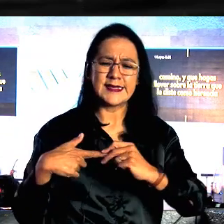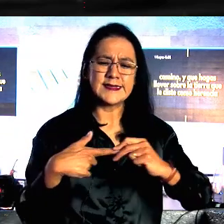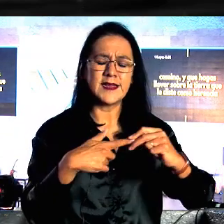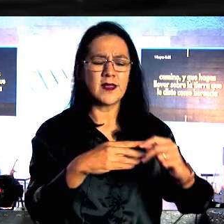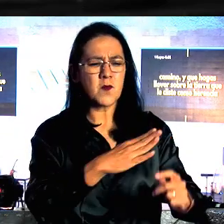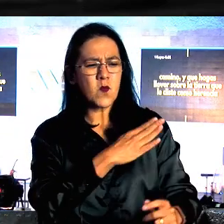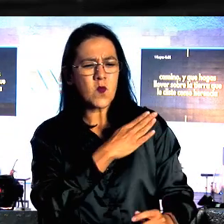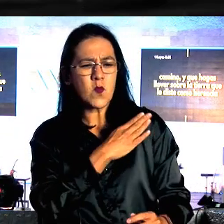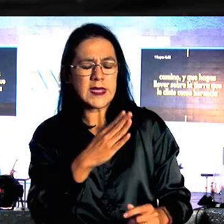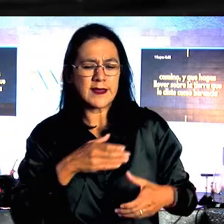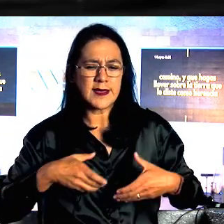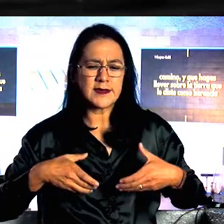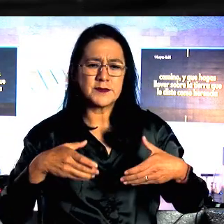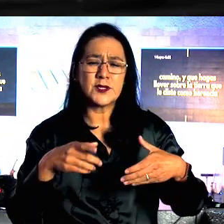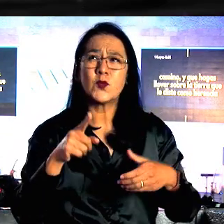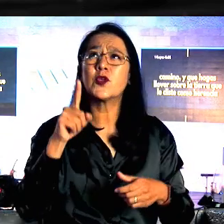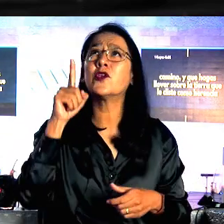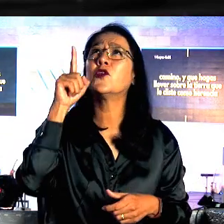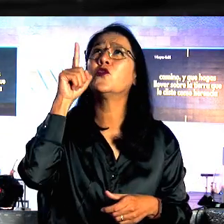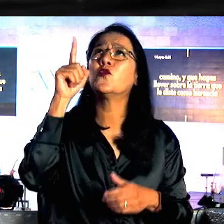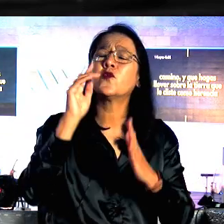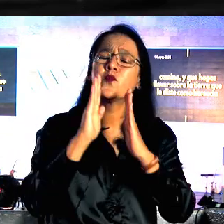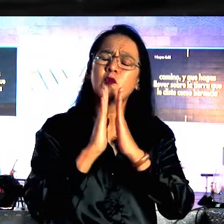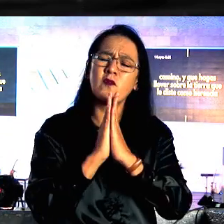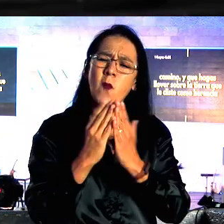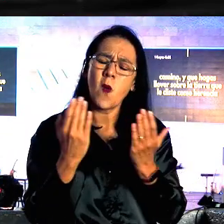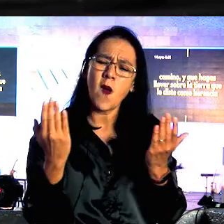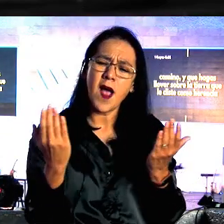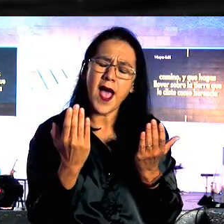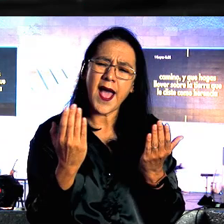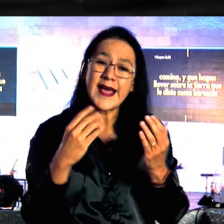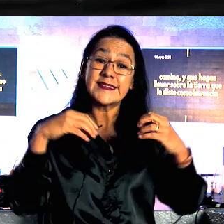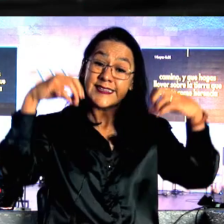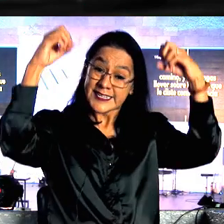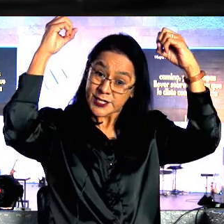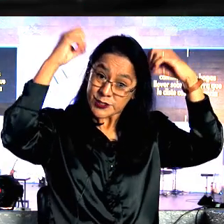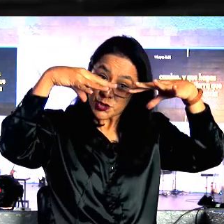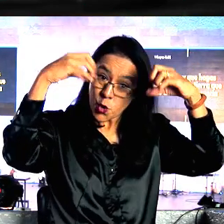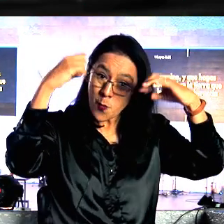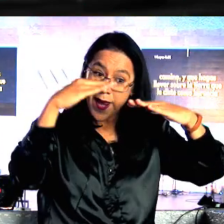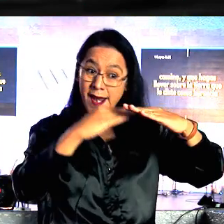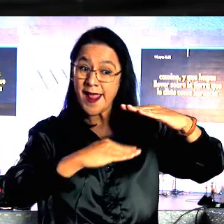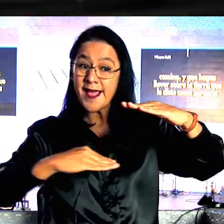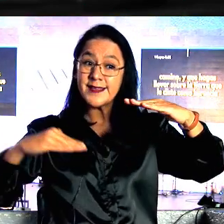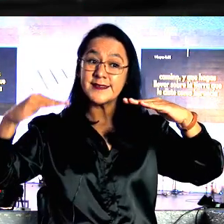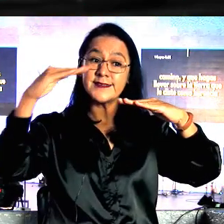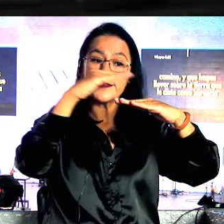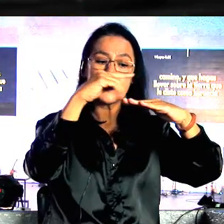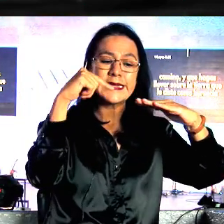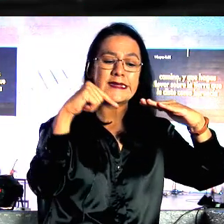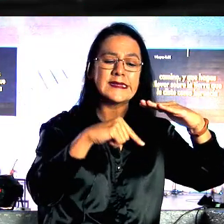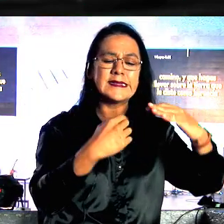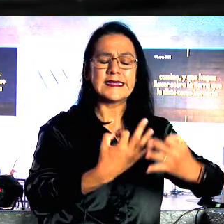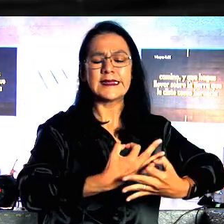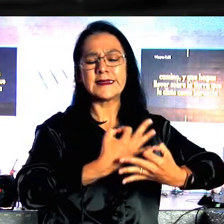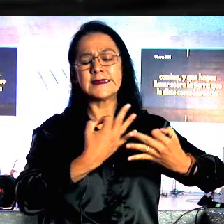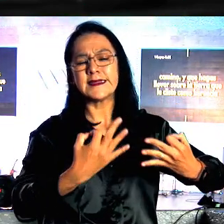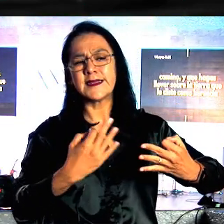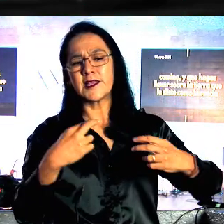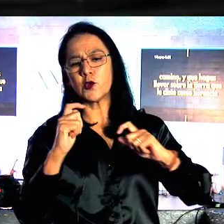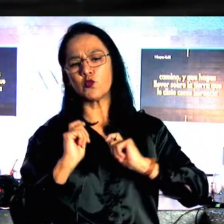y que hagas, y que hagas qué? Yo ver sobre la tierra, que le diste como